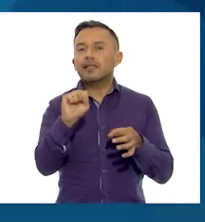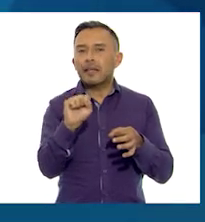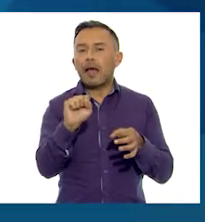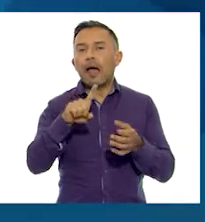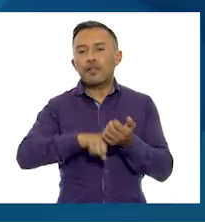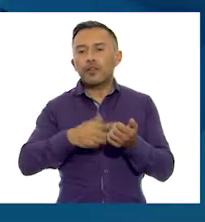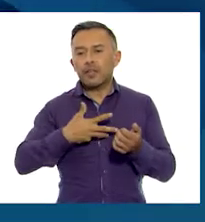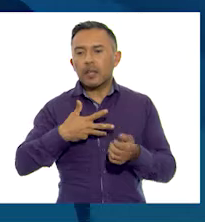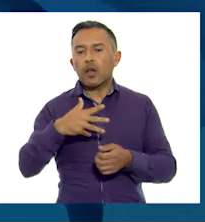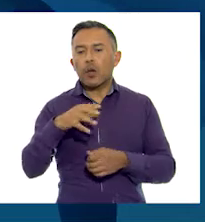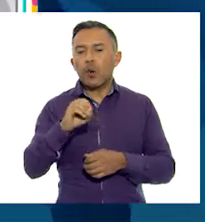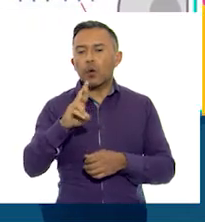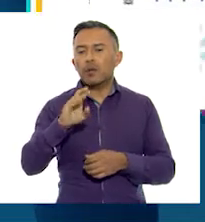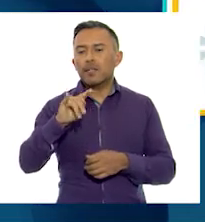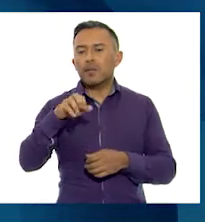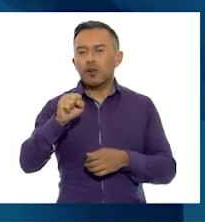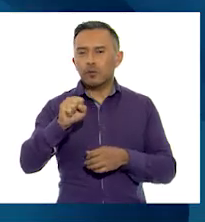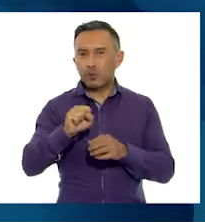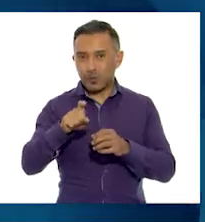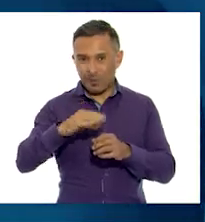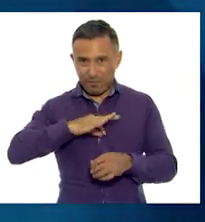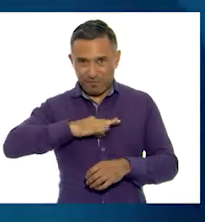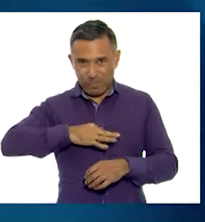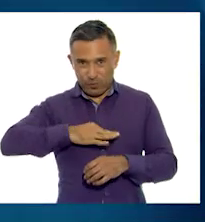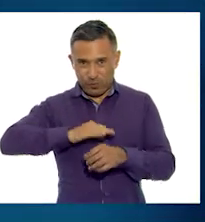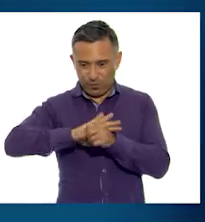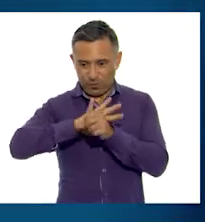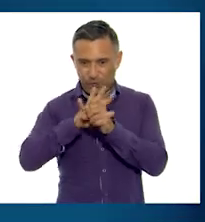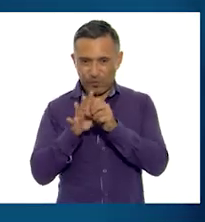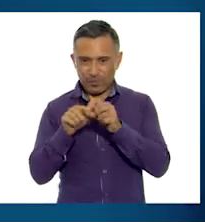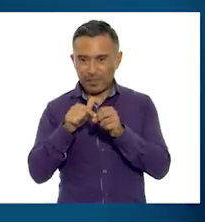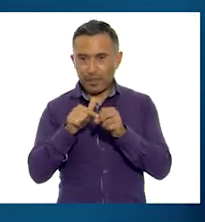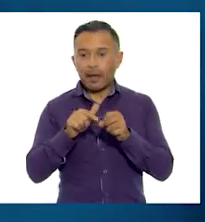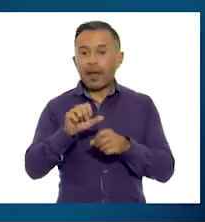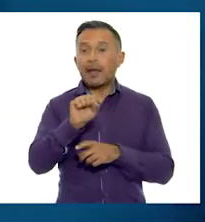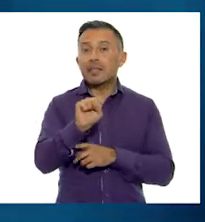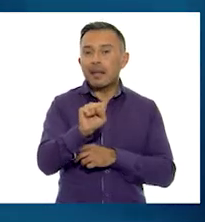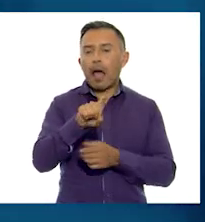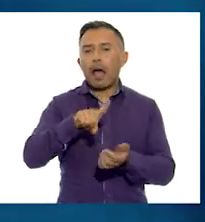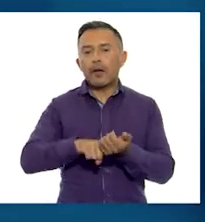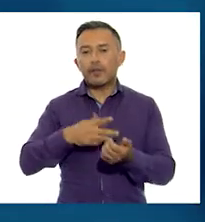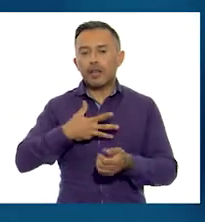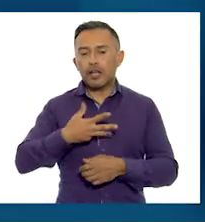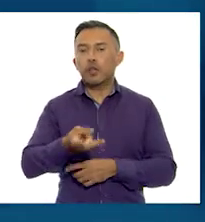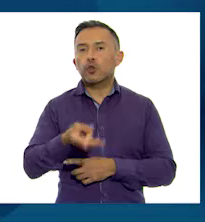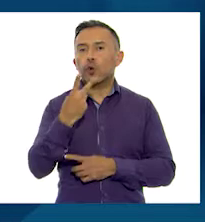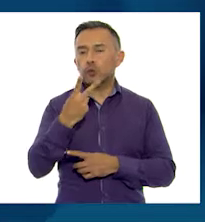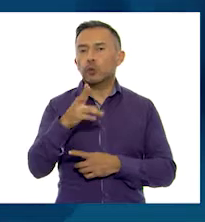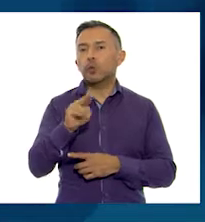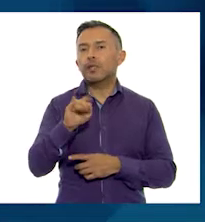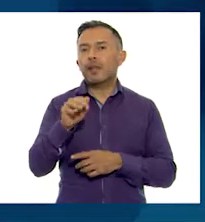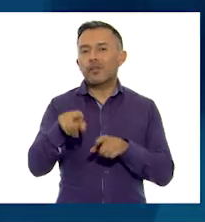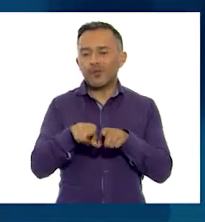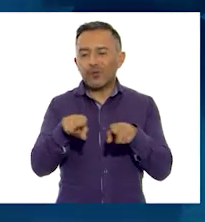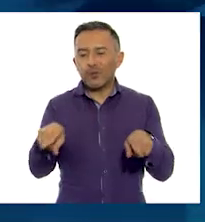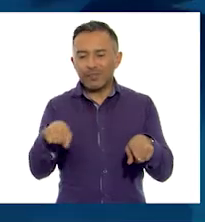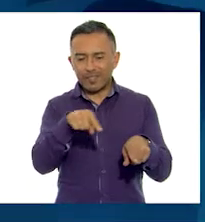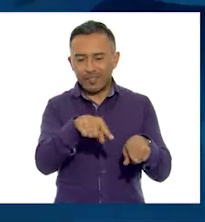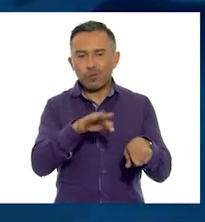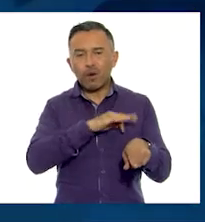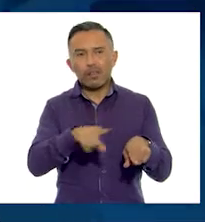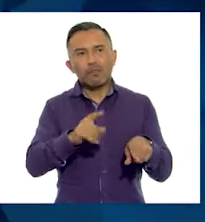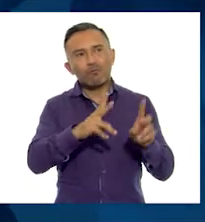homotrímeros que sobresalen de la superficie viral. S comprende dos subunidades funcionales responsables de la unión del receptor